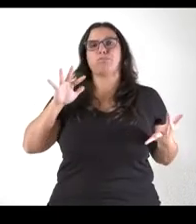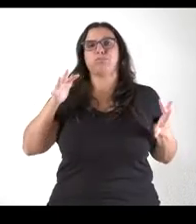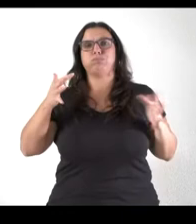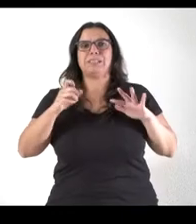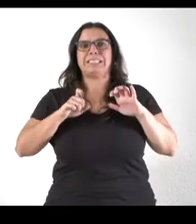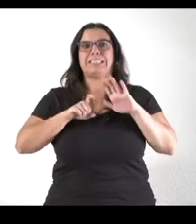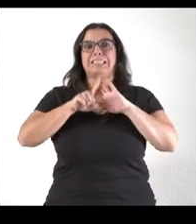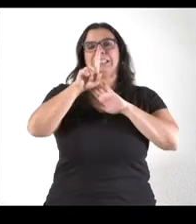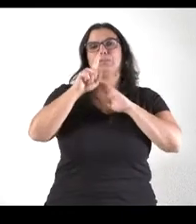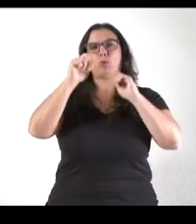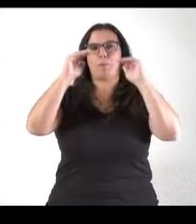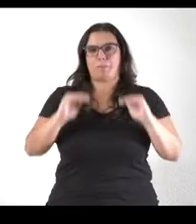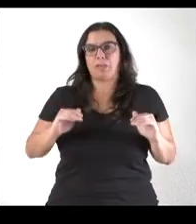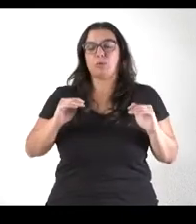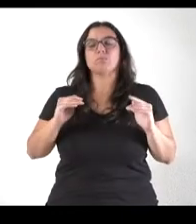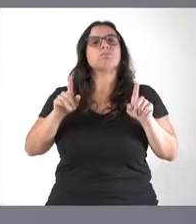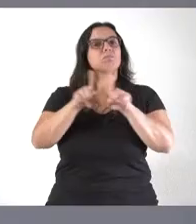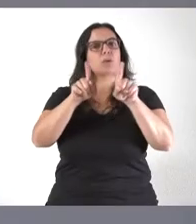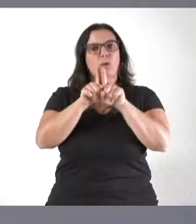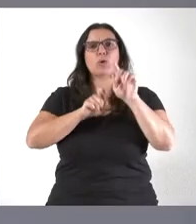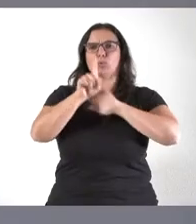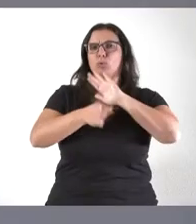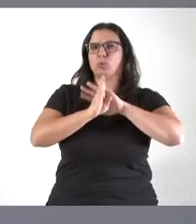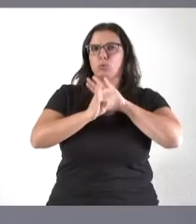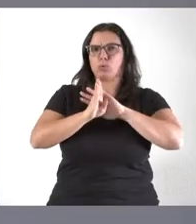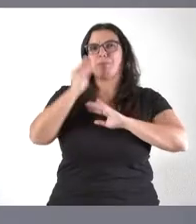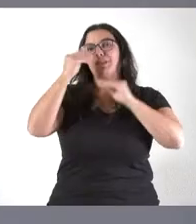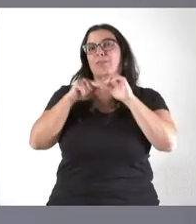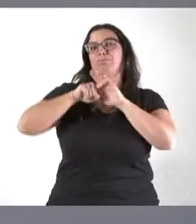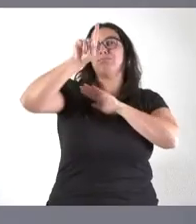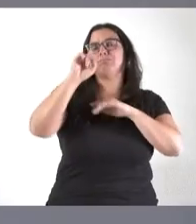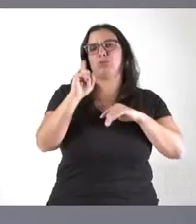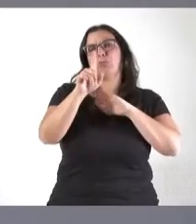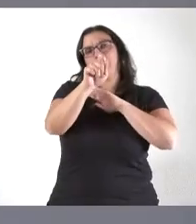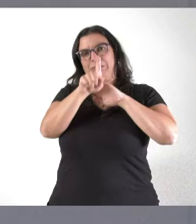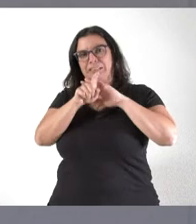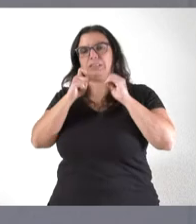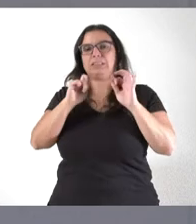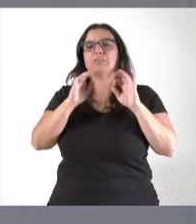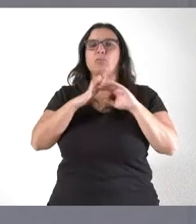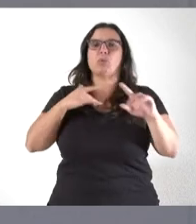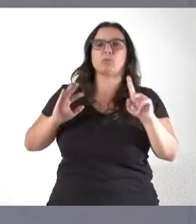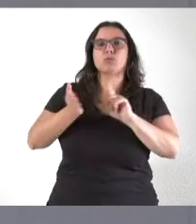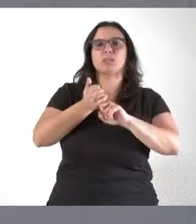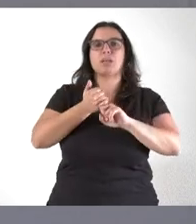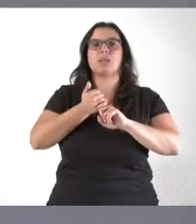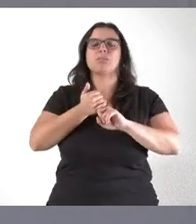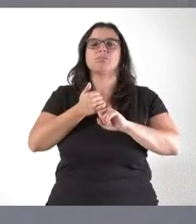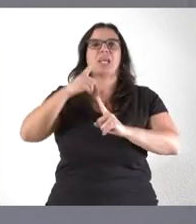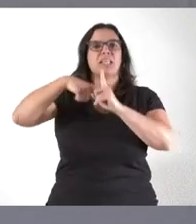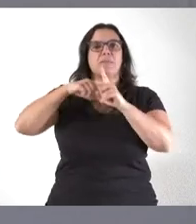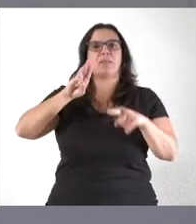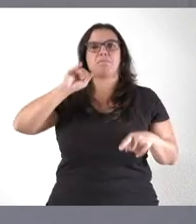de crecimiento no obstante lo cual seguimos creciendo Y por tanto podremos alcanzar a nuestro juicio el nivel de pib